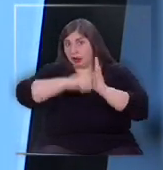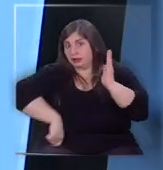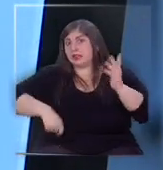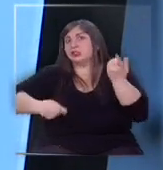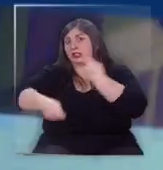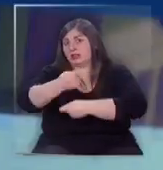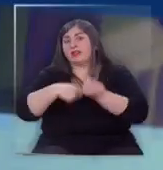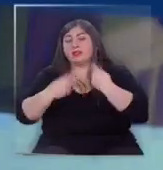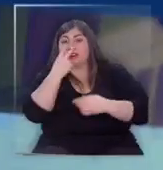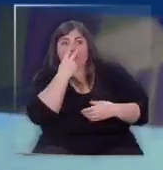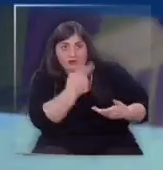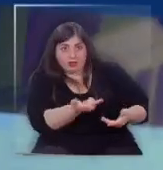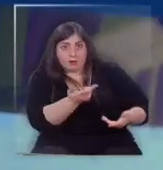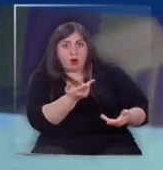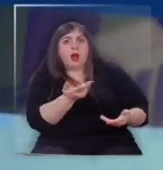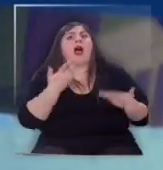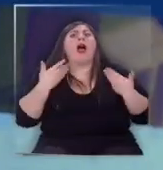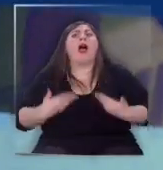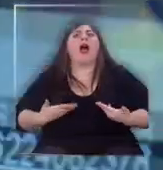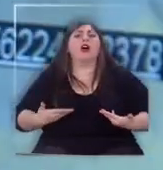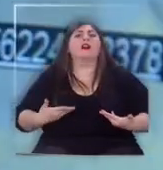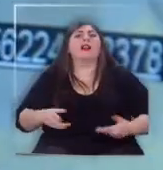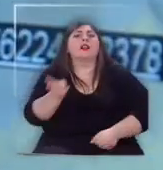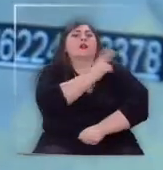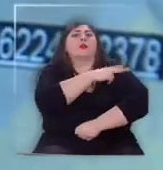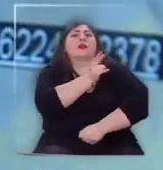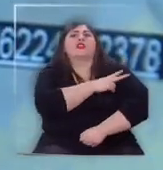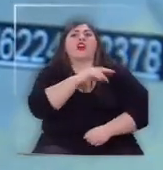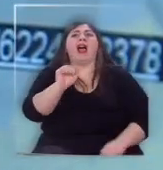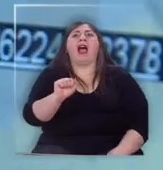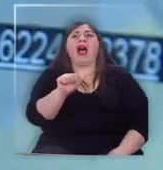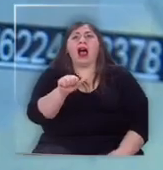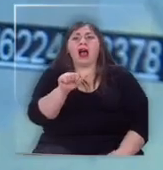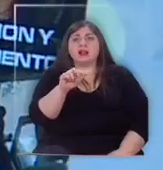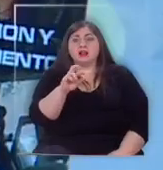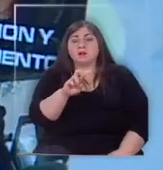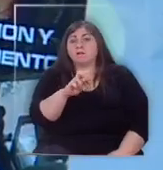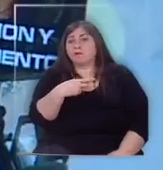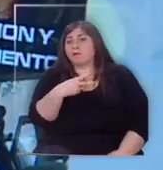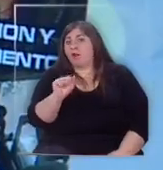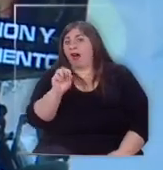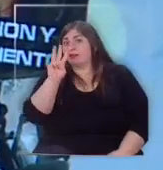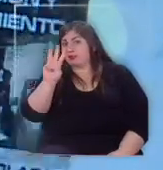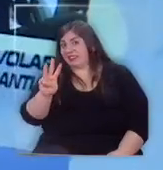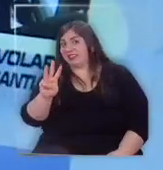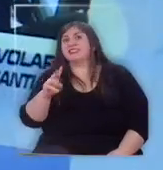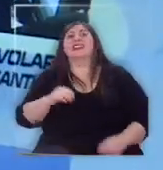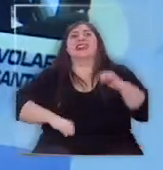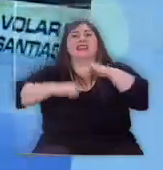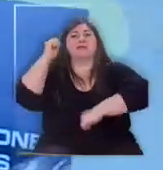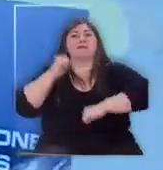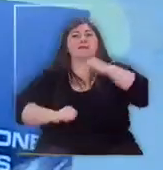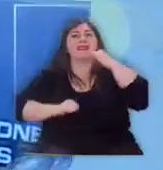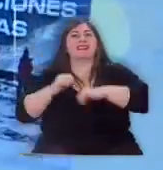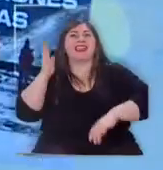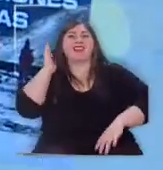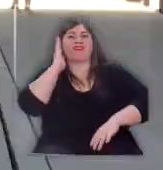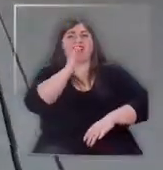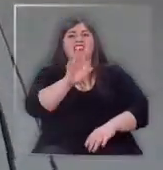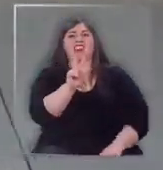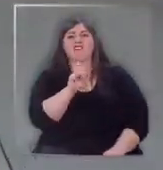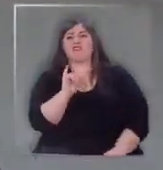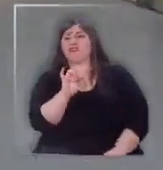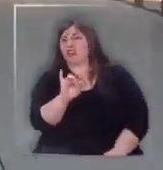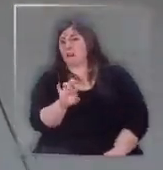tuvimos acceso. Entonces, ahora los propietarios son Alpha 3, es una empresa de transporte VIP. Nos acercamos hasta ellos